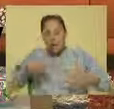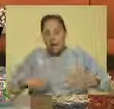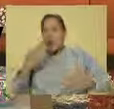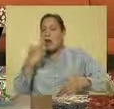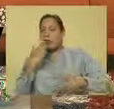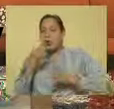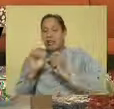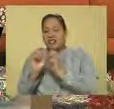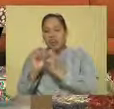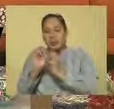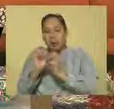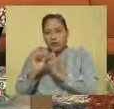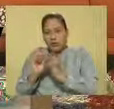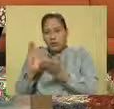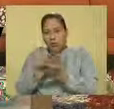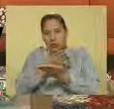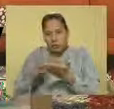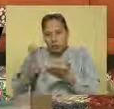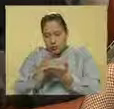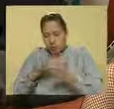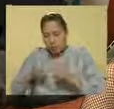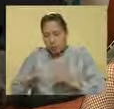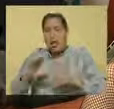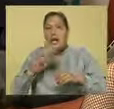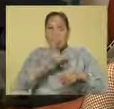los azúcares, que es lo que nos da energía.